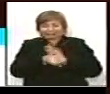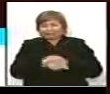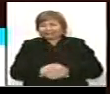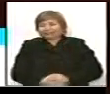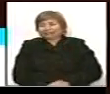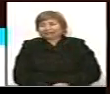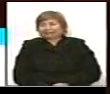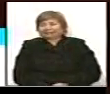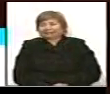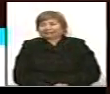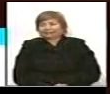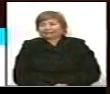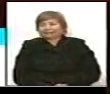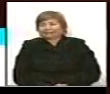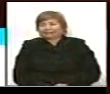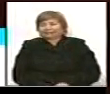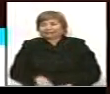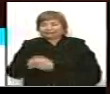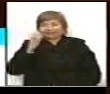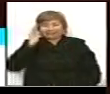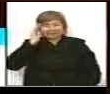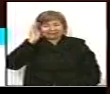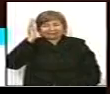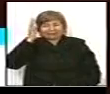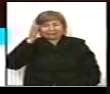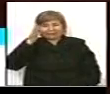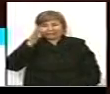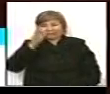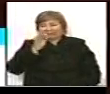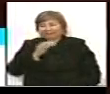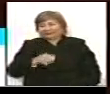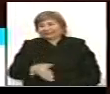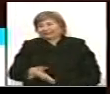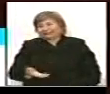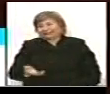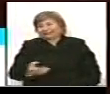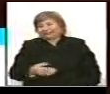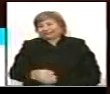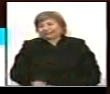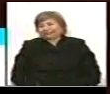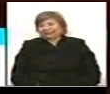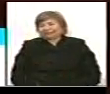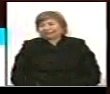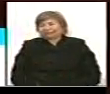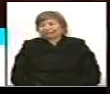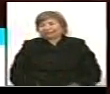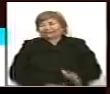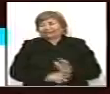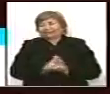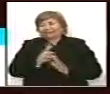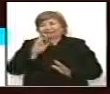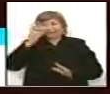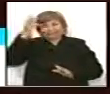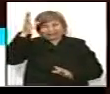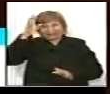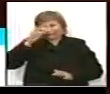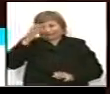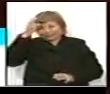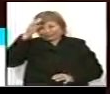minutos. Encamínense. No, es casi como ser astronauta, ¿no?